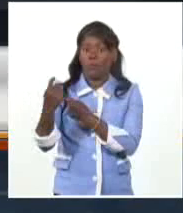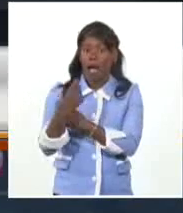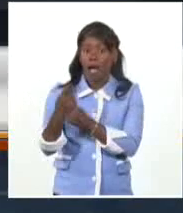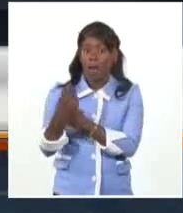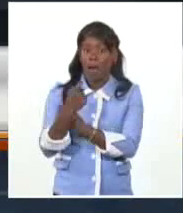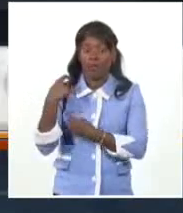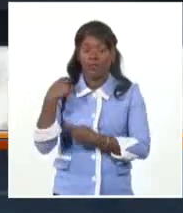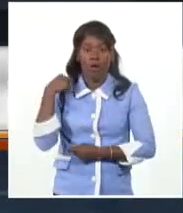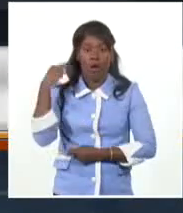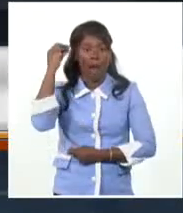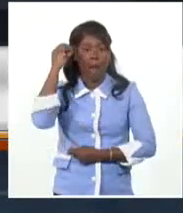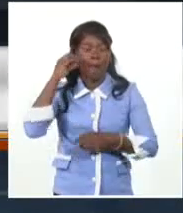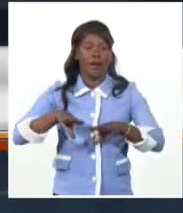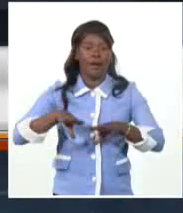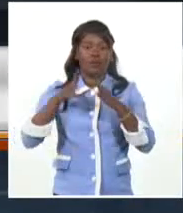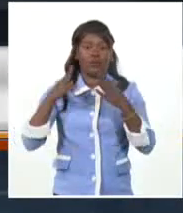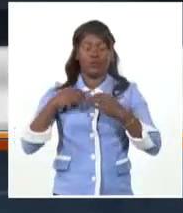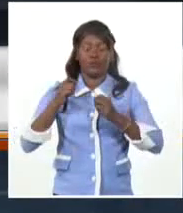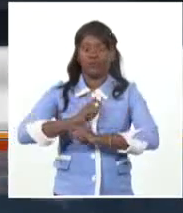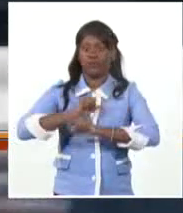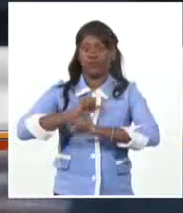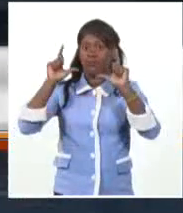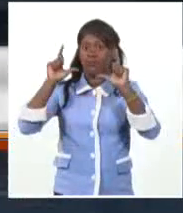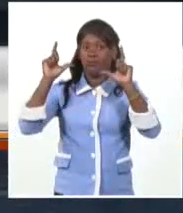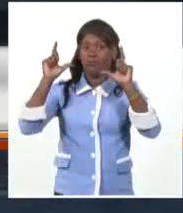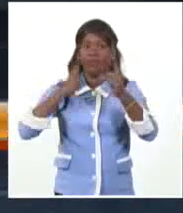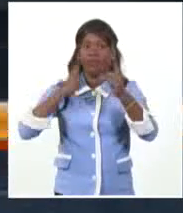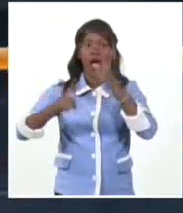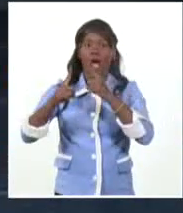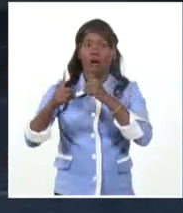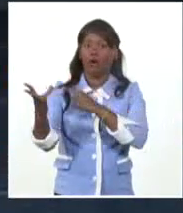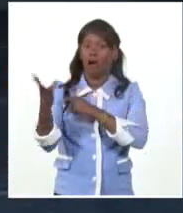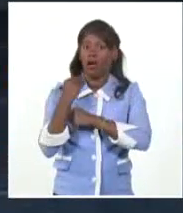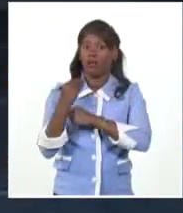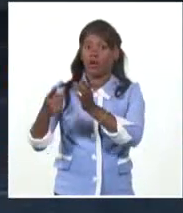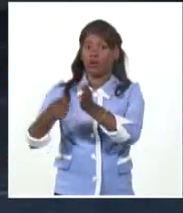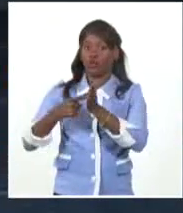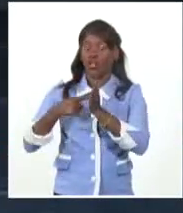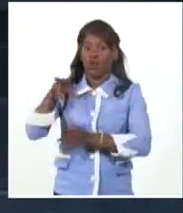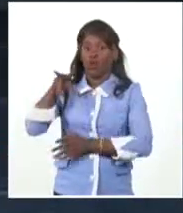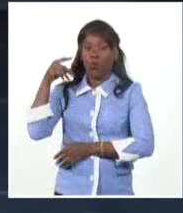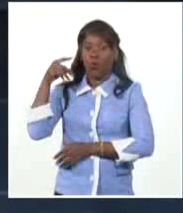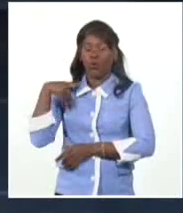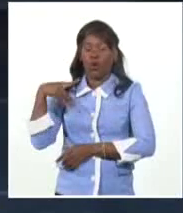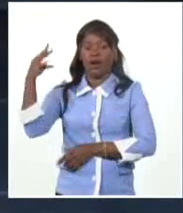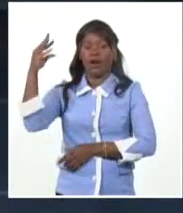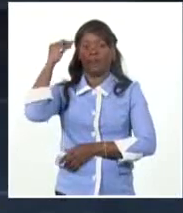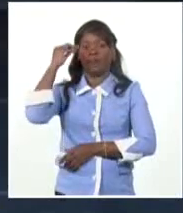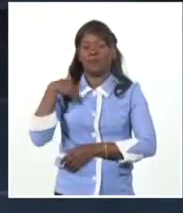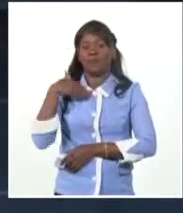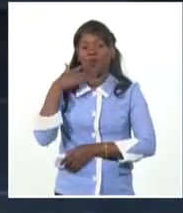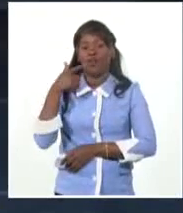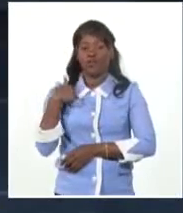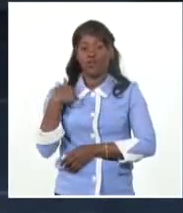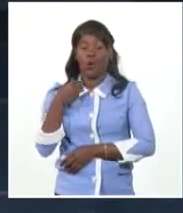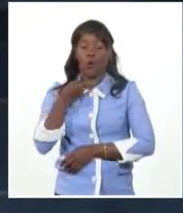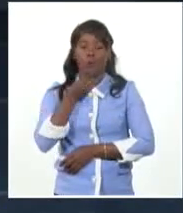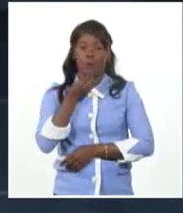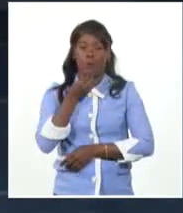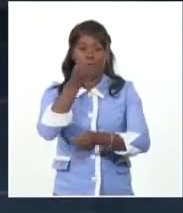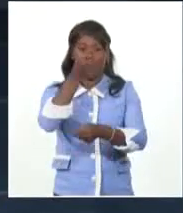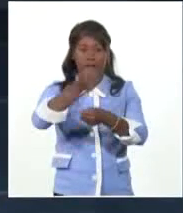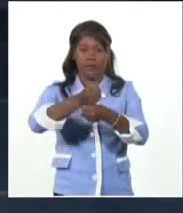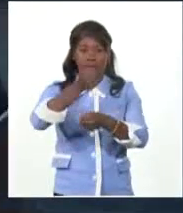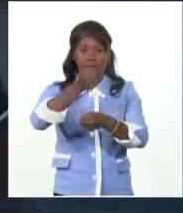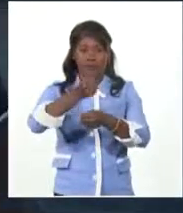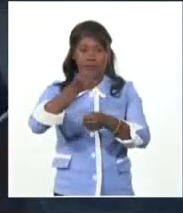una manera hoy espectacular porque yo no tenía ni idea de algunas cosas que ahora sí las estoy conociendo y enriquecerme más y aprender más porque